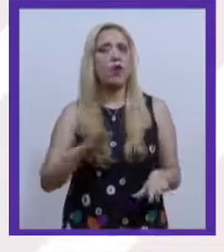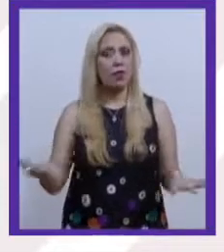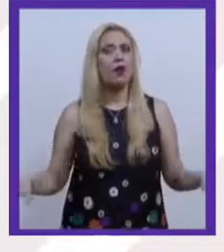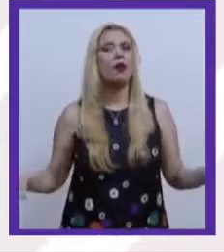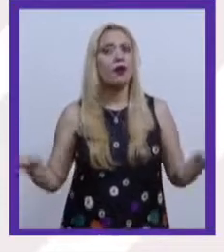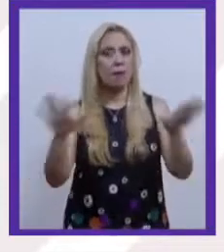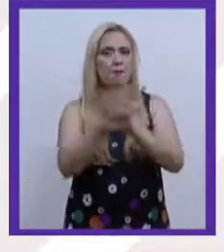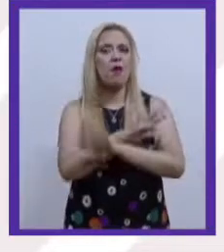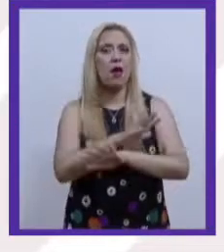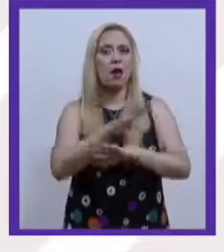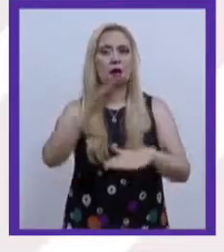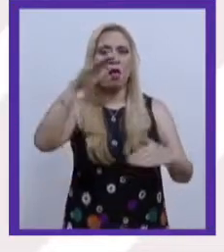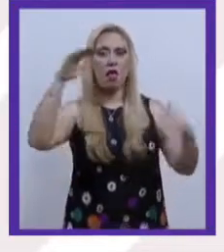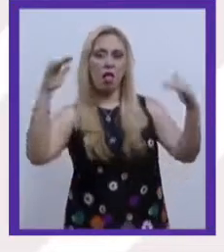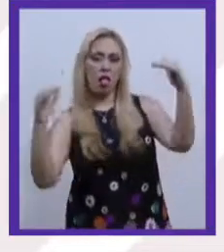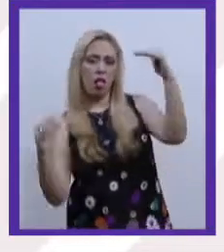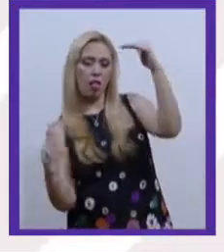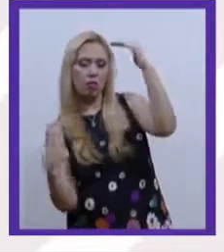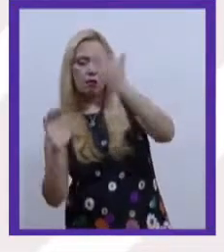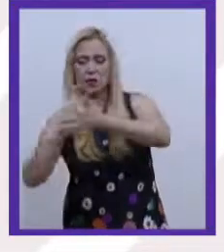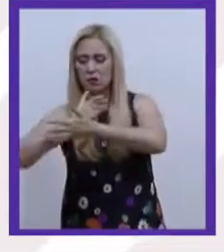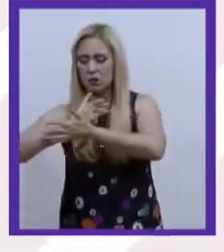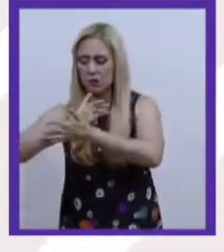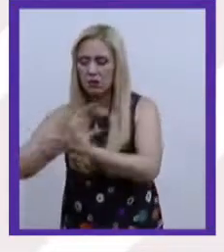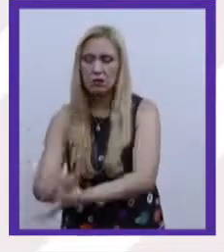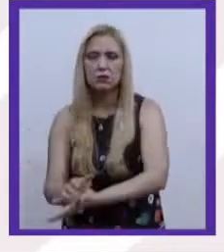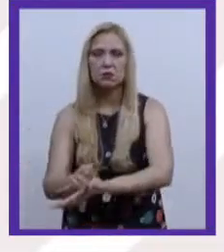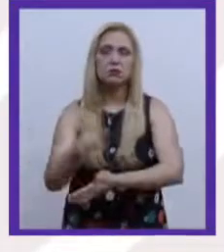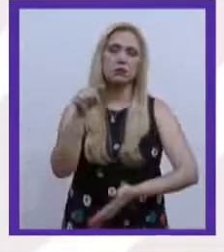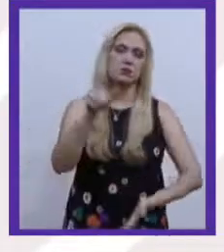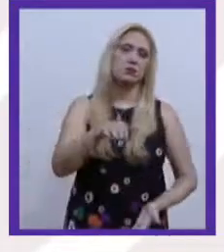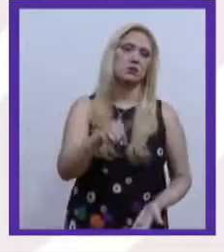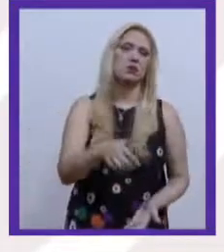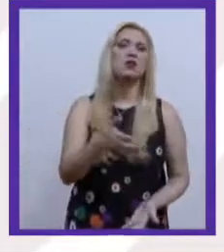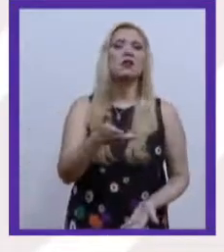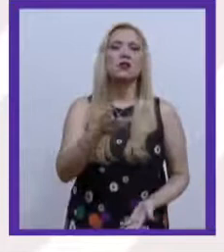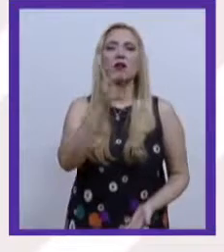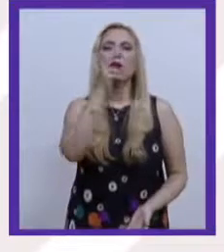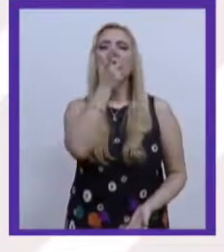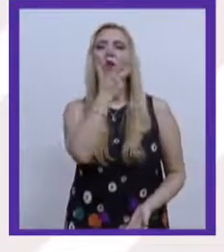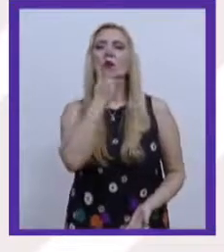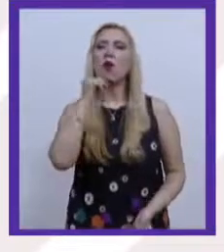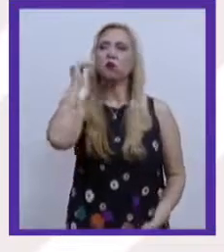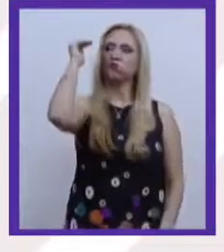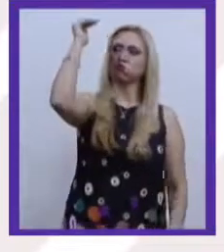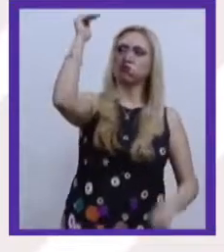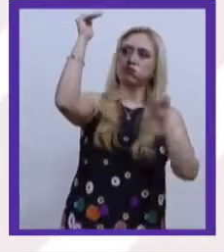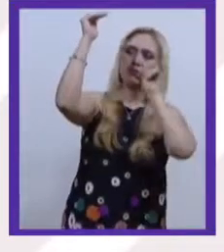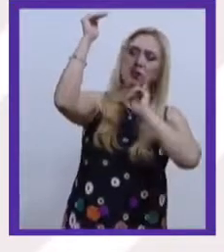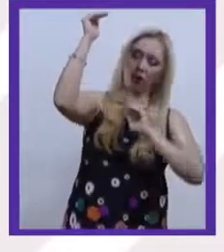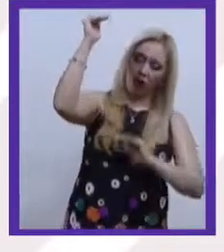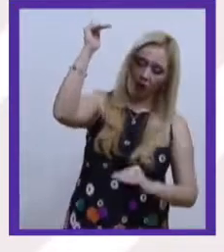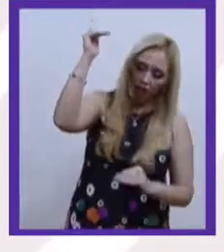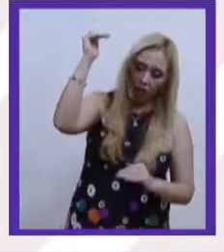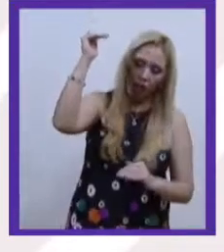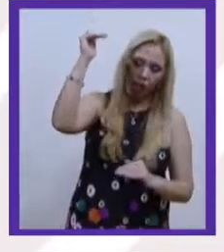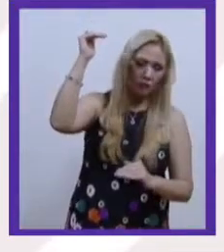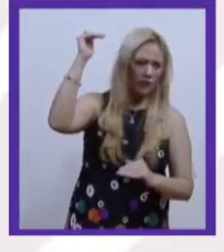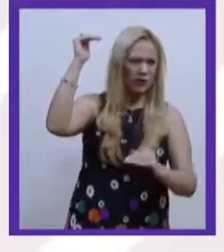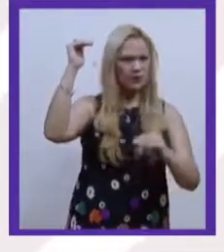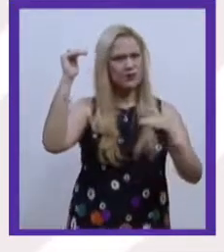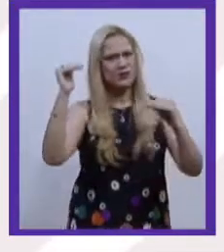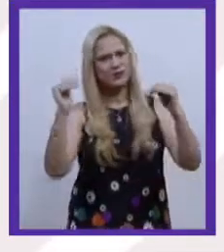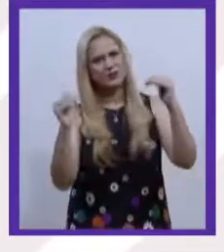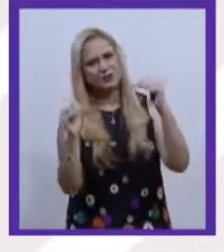importantes de la desigualdad, la discriminación y de este sistema patriarcal que tenemos, digamos, en nuestras sociedades, porque cambia